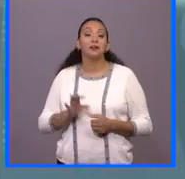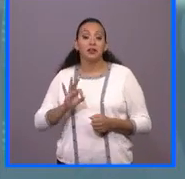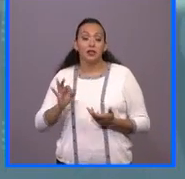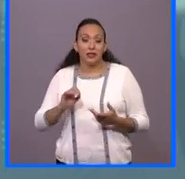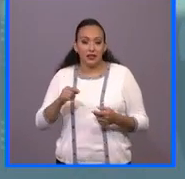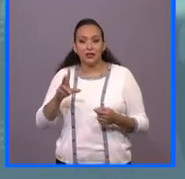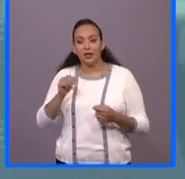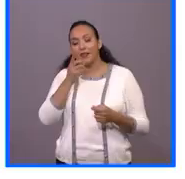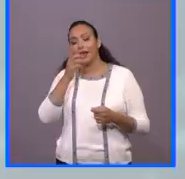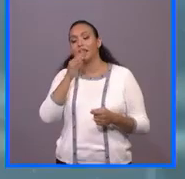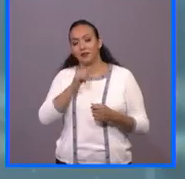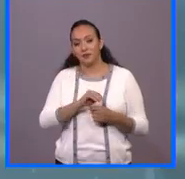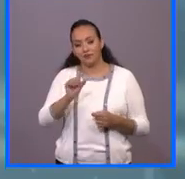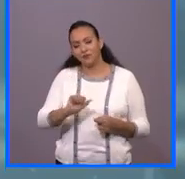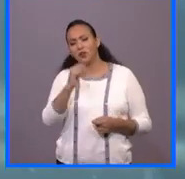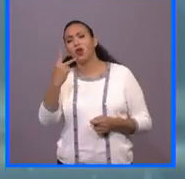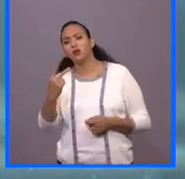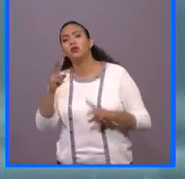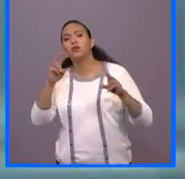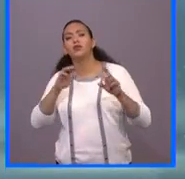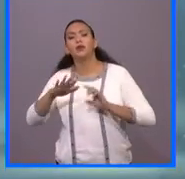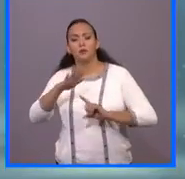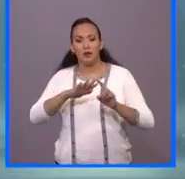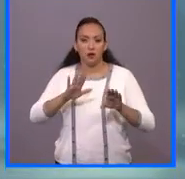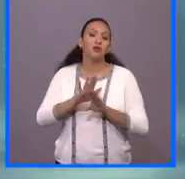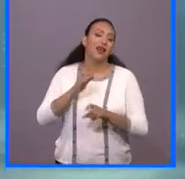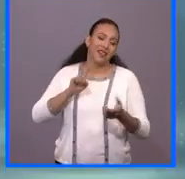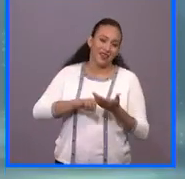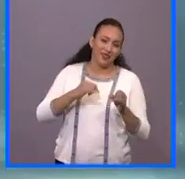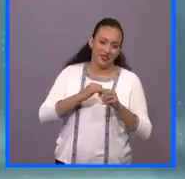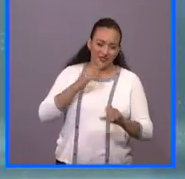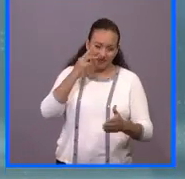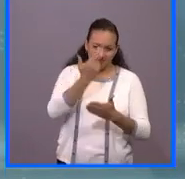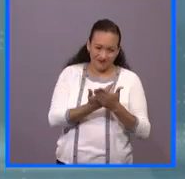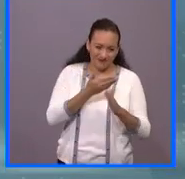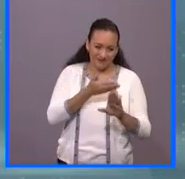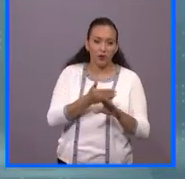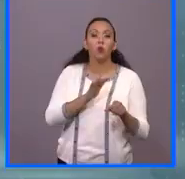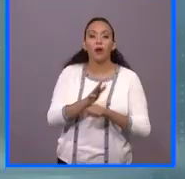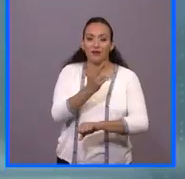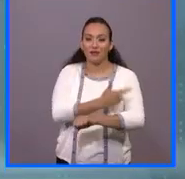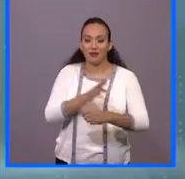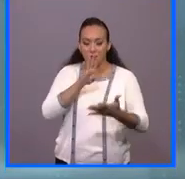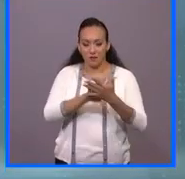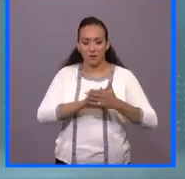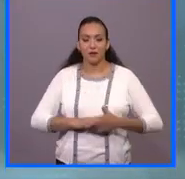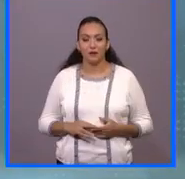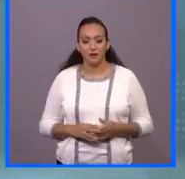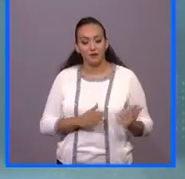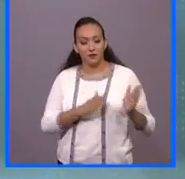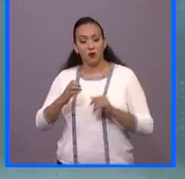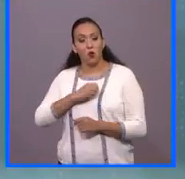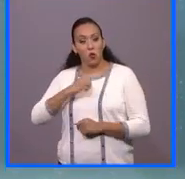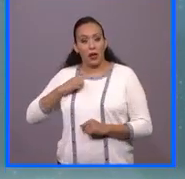su competencia. 2 más relacionadas con violencia de género institucional en el contexto de proceso penal.